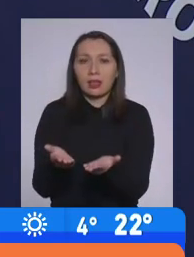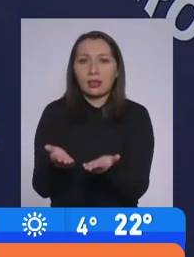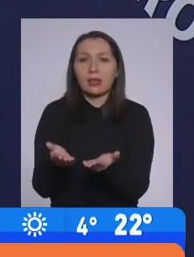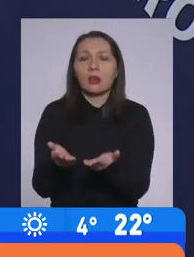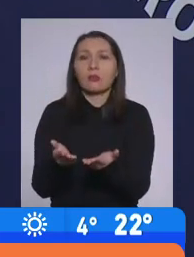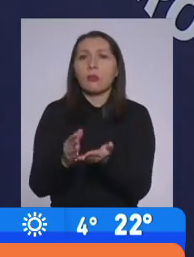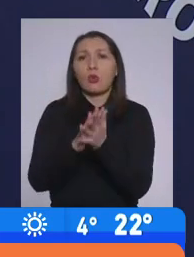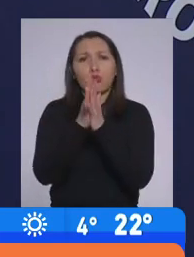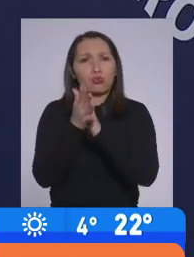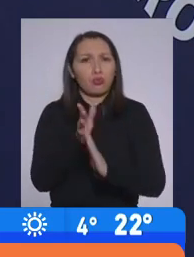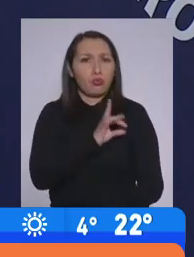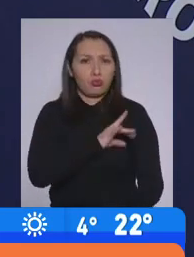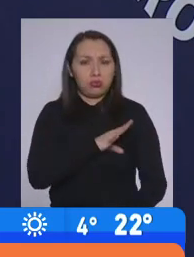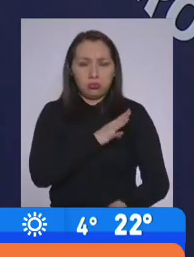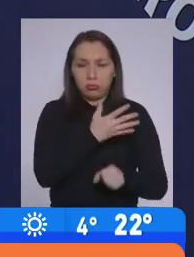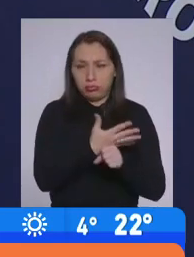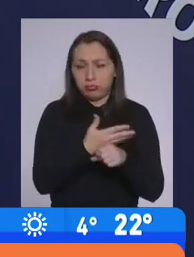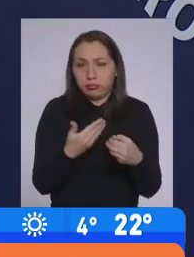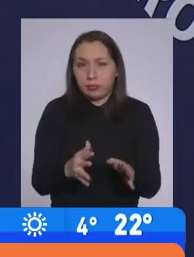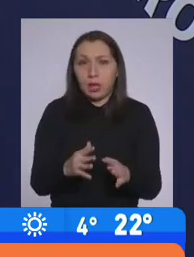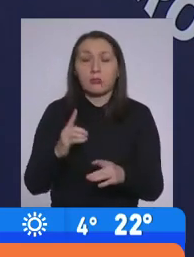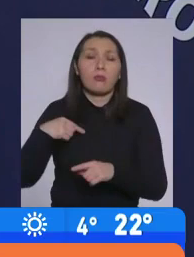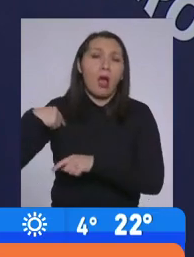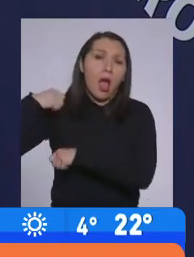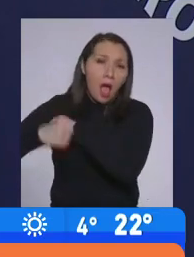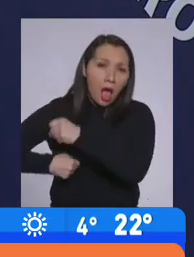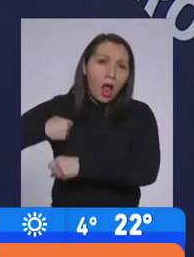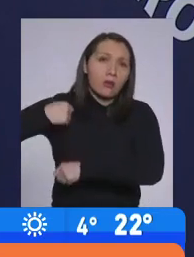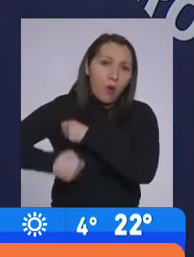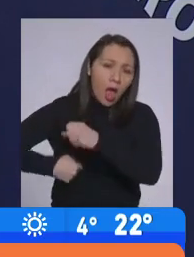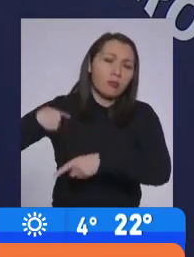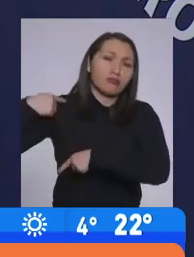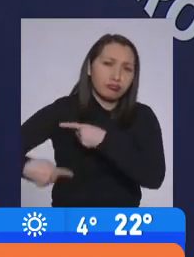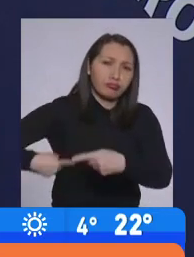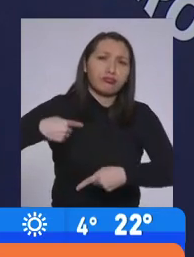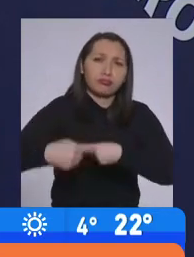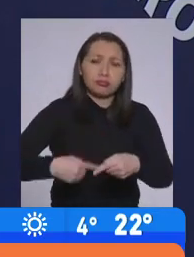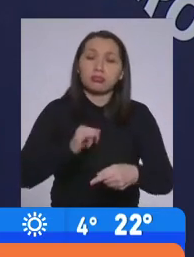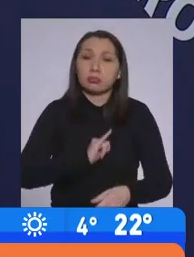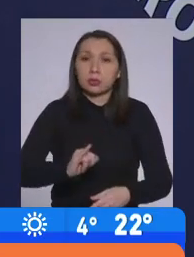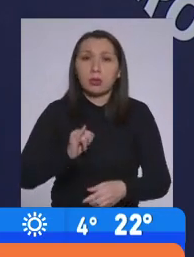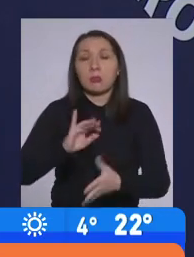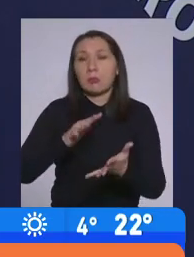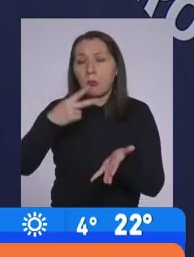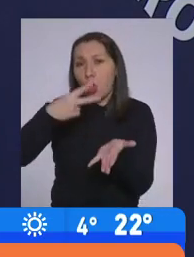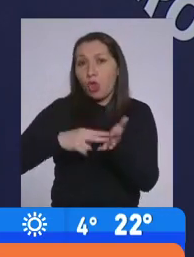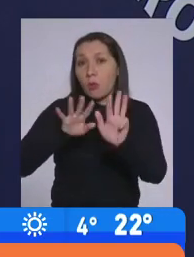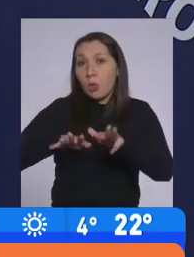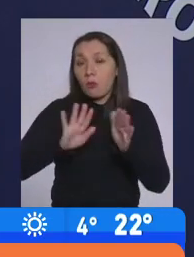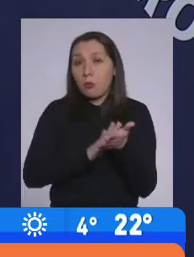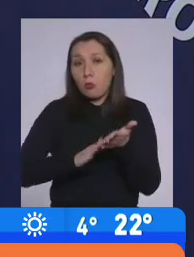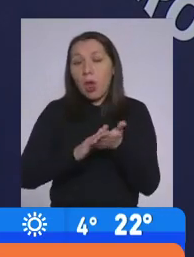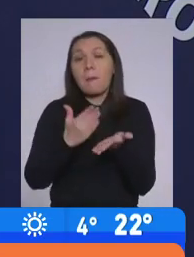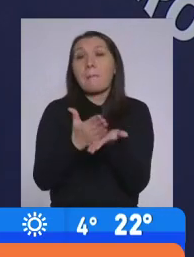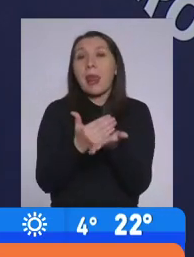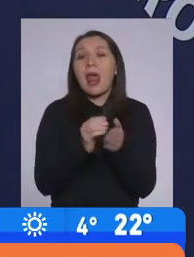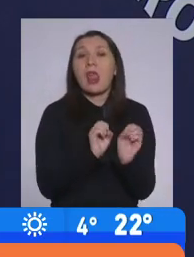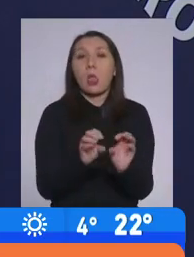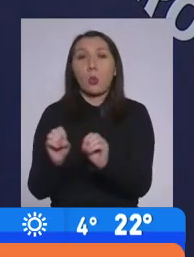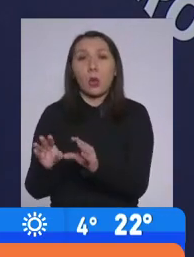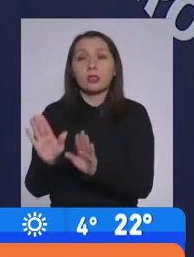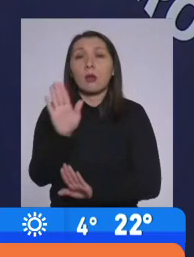través de todo nuestro país todos los años este programa en términos generales el año 2019 por ejemplo en el plan de educación